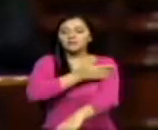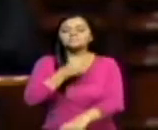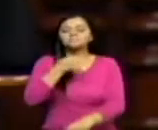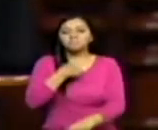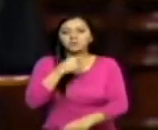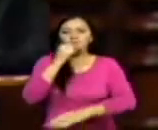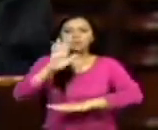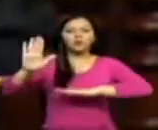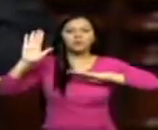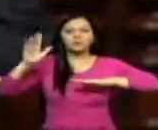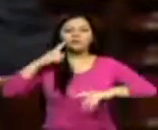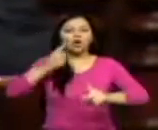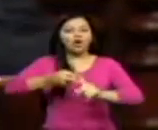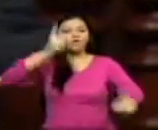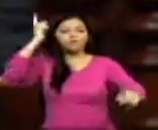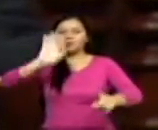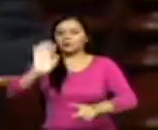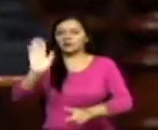mi promesa.